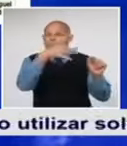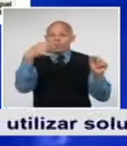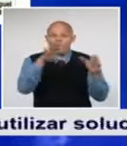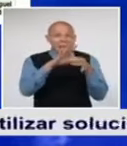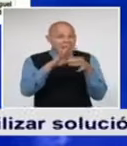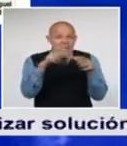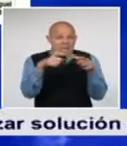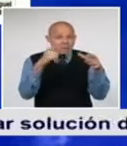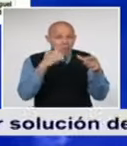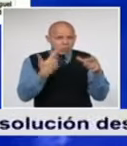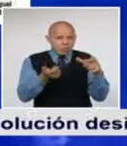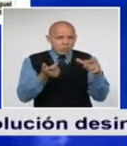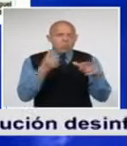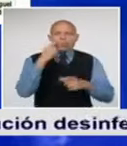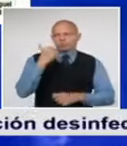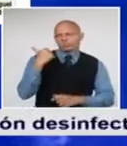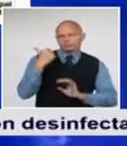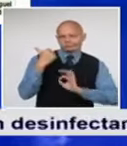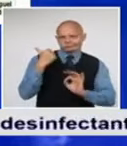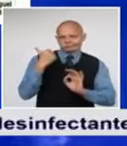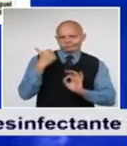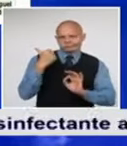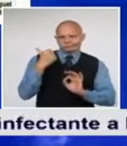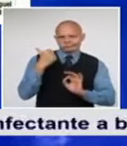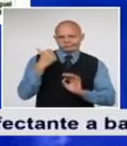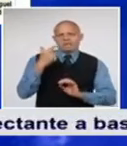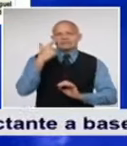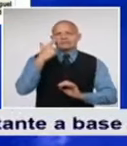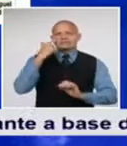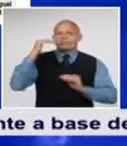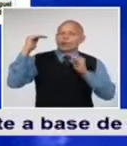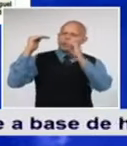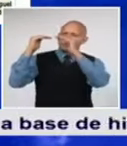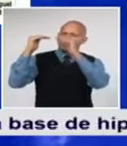mayor tasa de incidencia o el